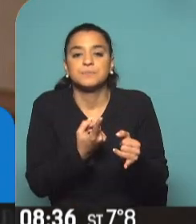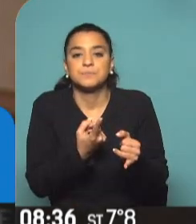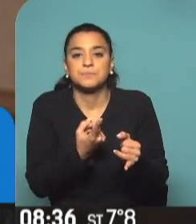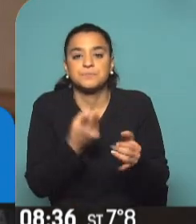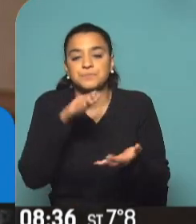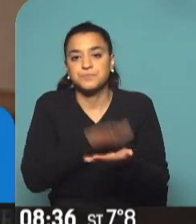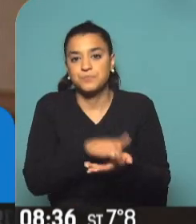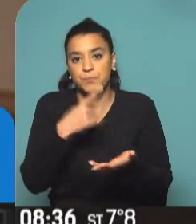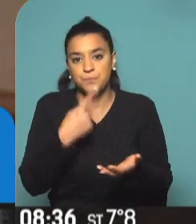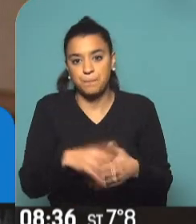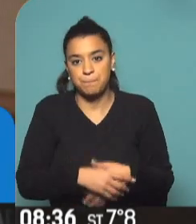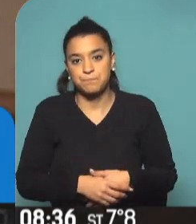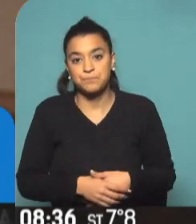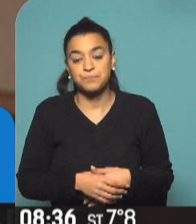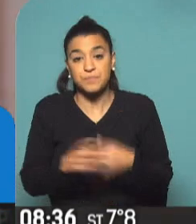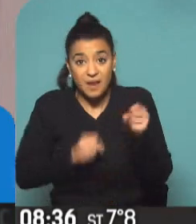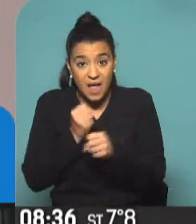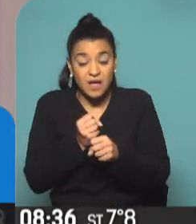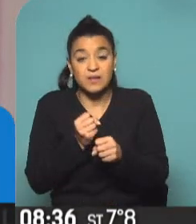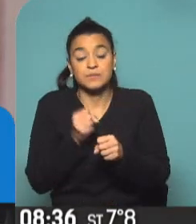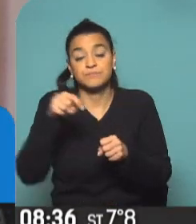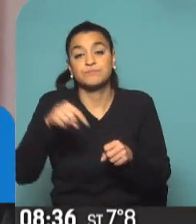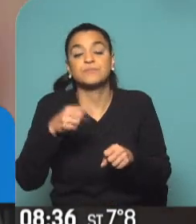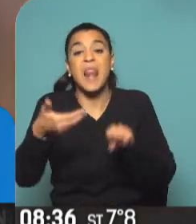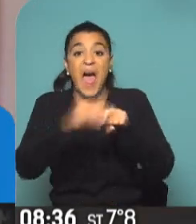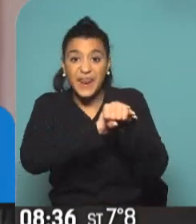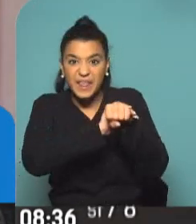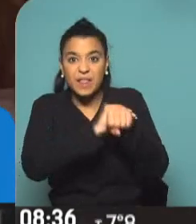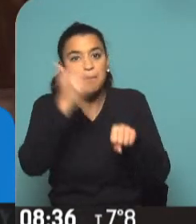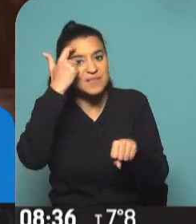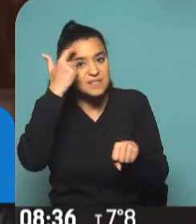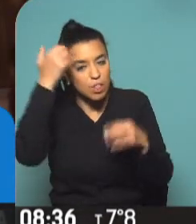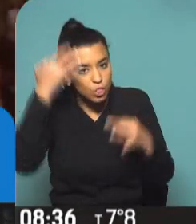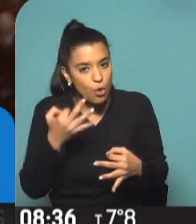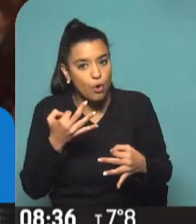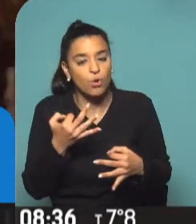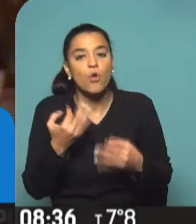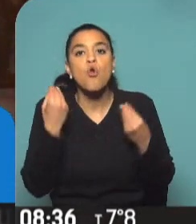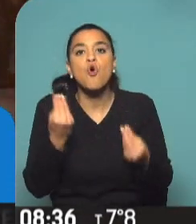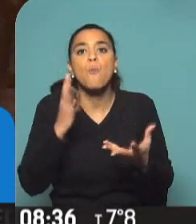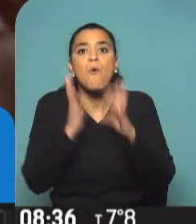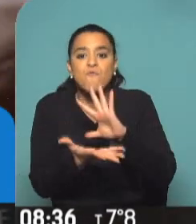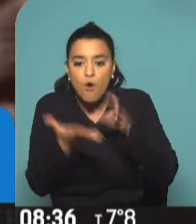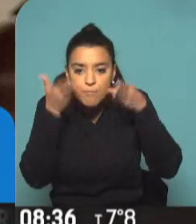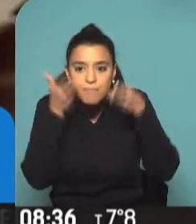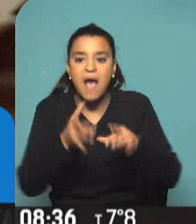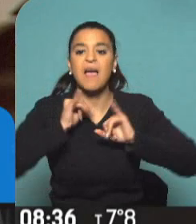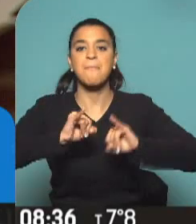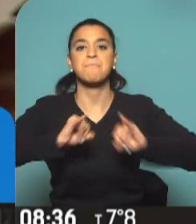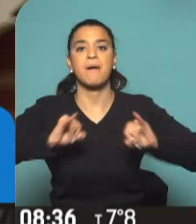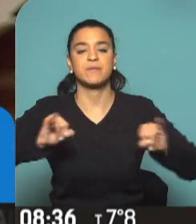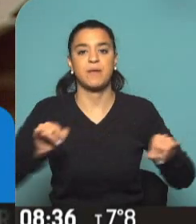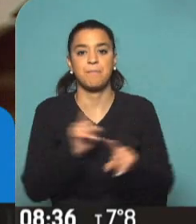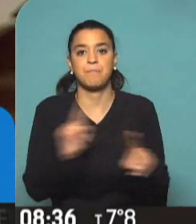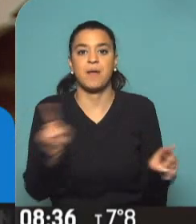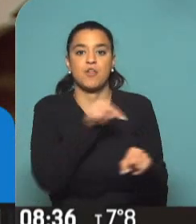digamos, hasta Horacio Rodríguez Larreta está pensando seriamente en cómo tiene que encarar su campaña para no